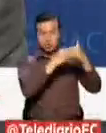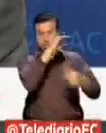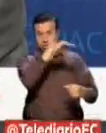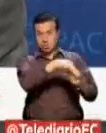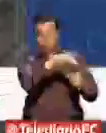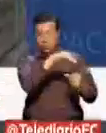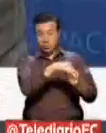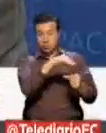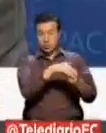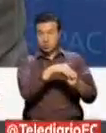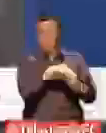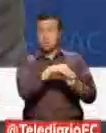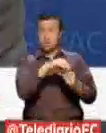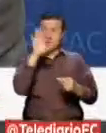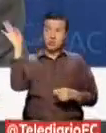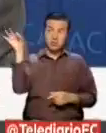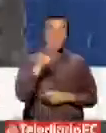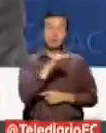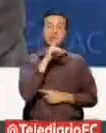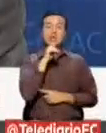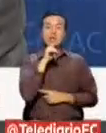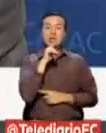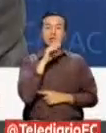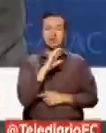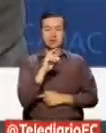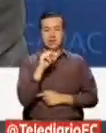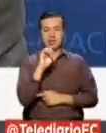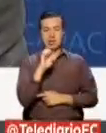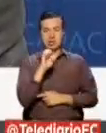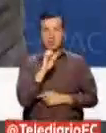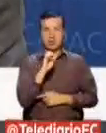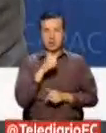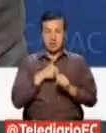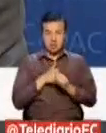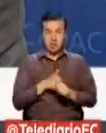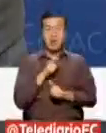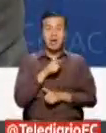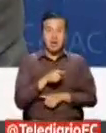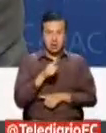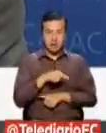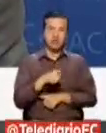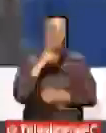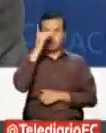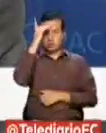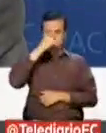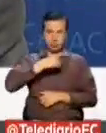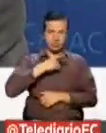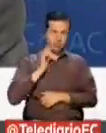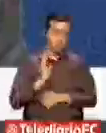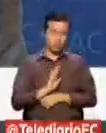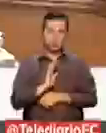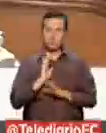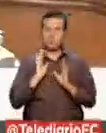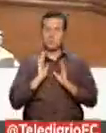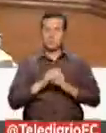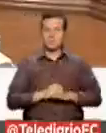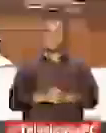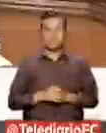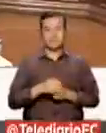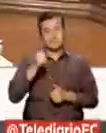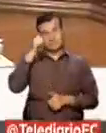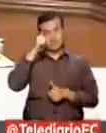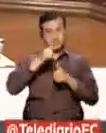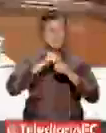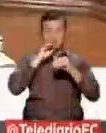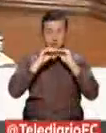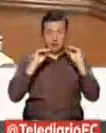del 2019 será el Consejo Nacional Electoral definitivo quien tome la decisión. Recordemos que